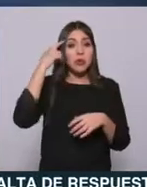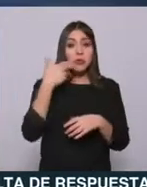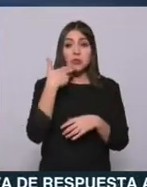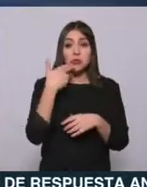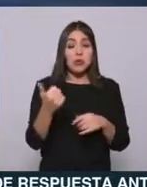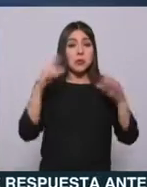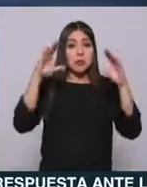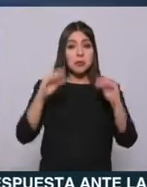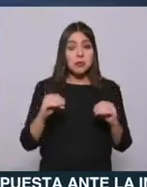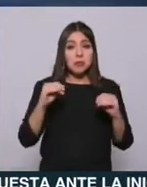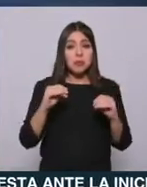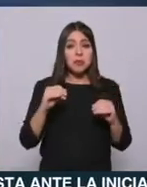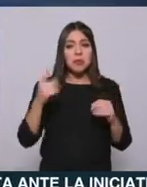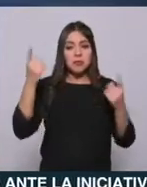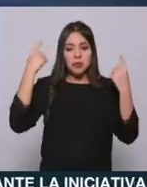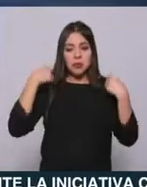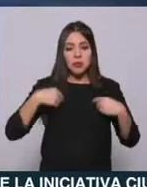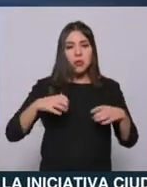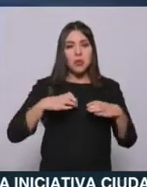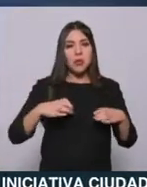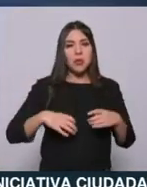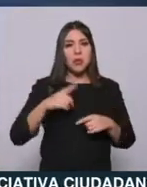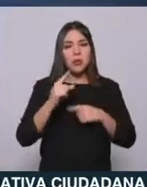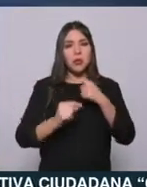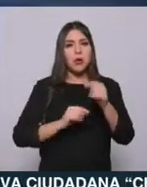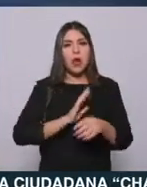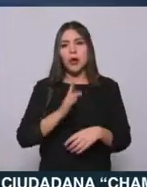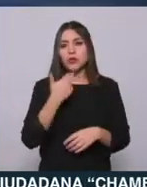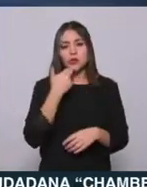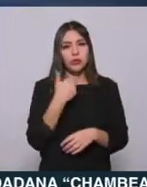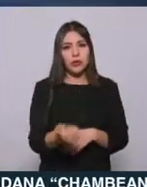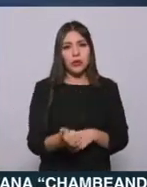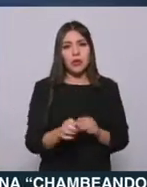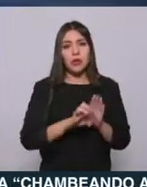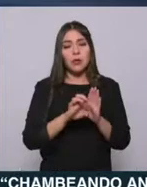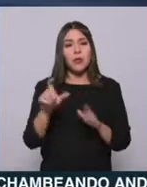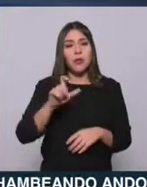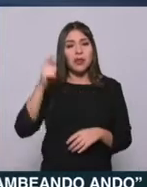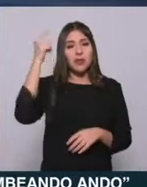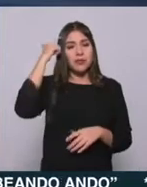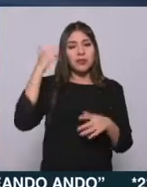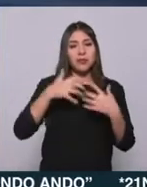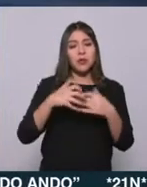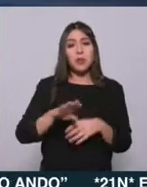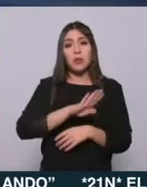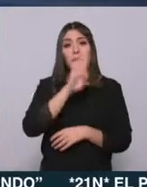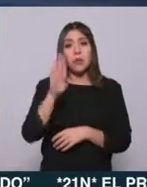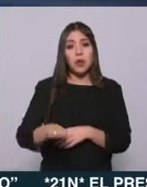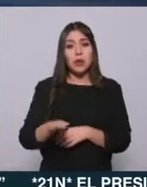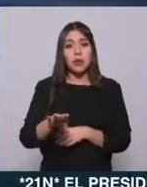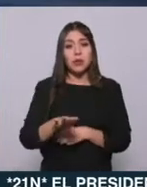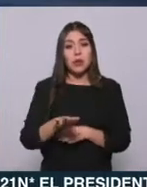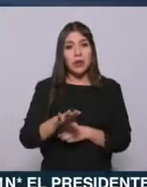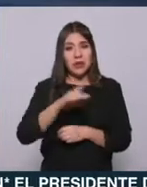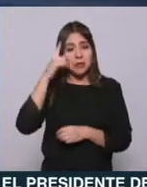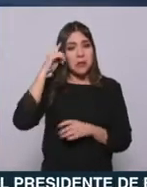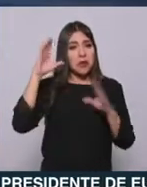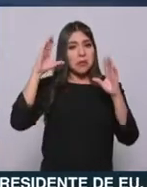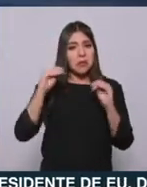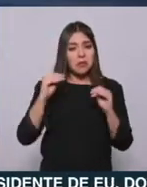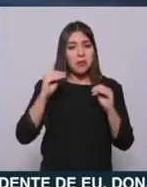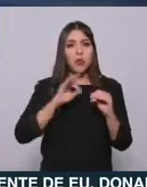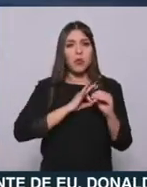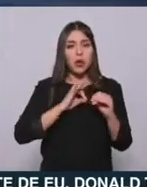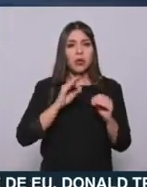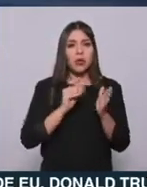fallar. Entonces, cuando nosotros tenemos este diagnóstico de muerte cerebral, podemos convertirnos en donadores multiorgánicos. Se